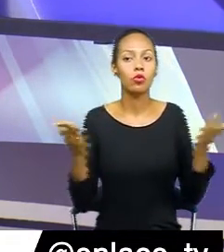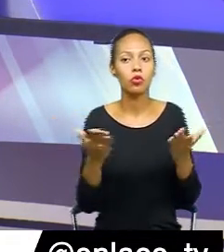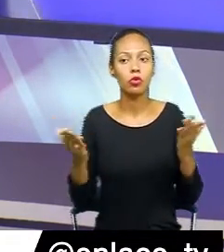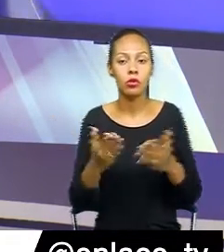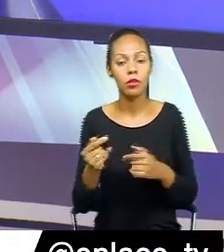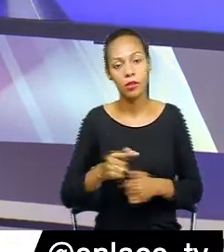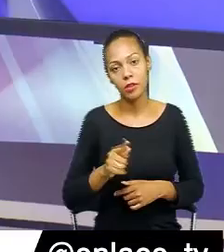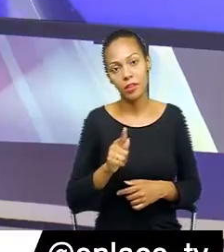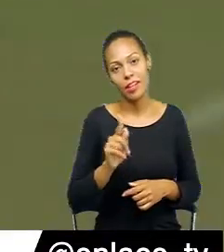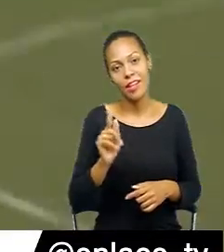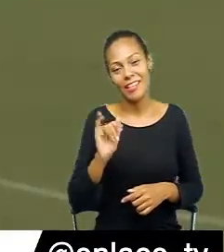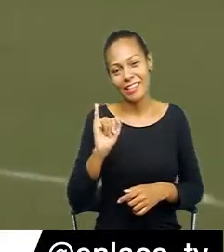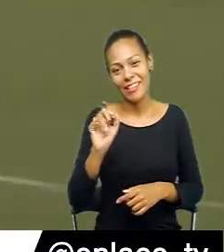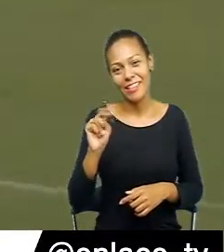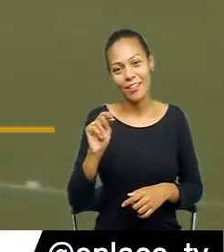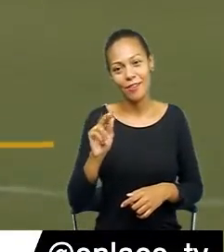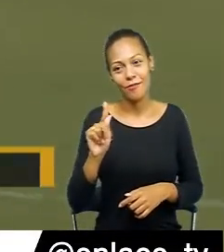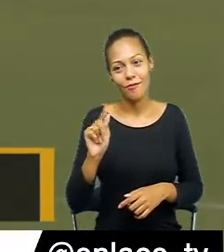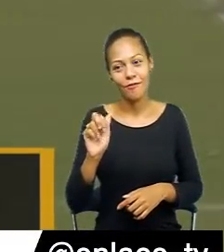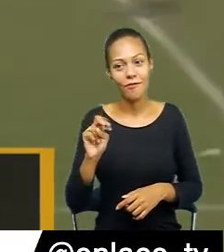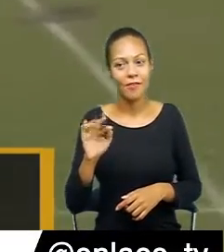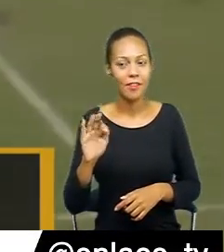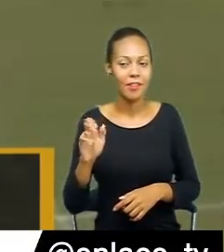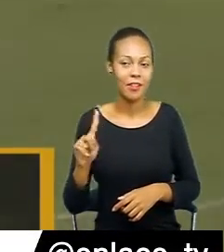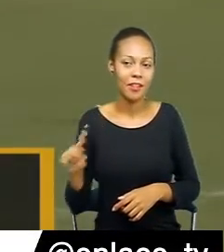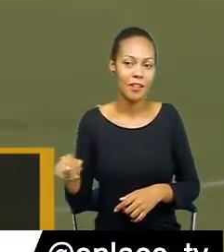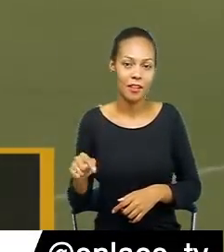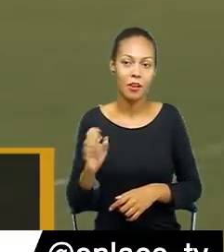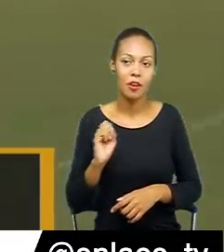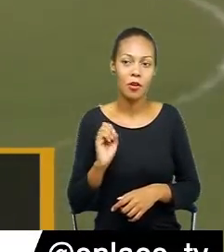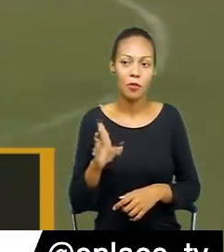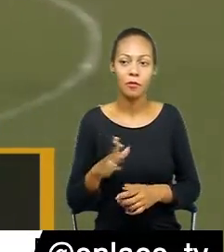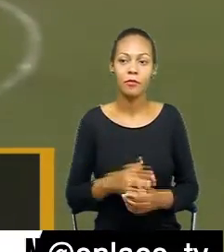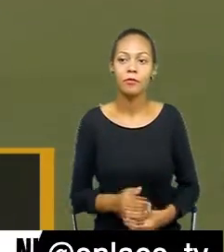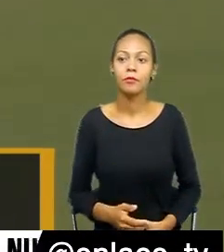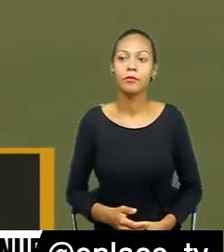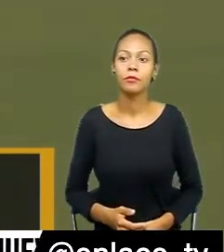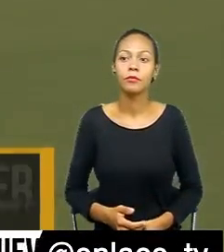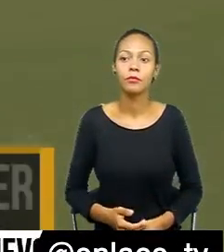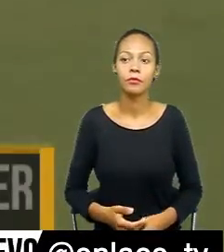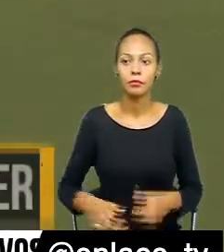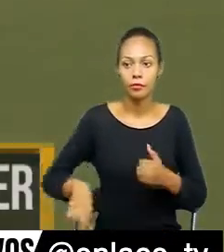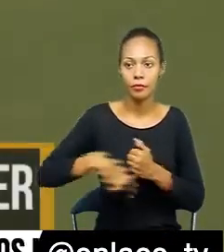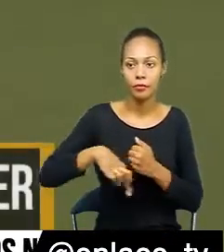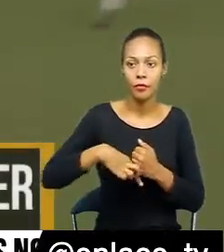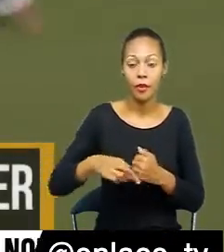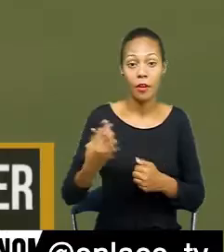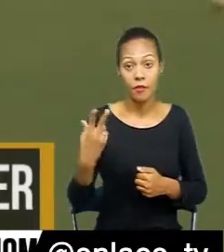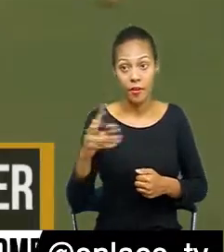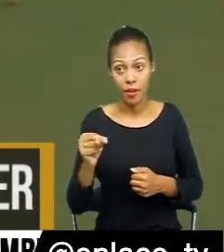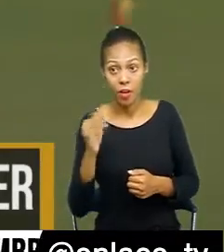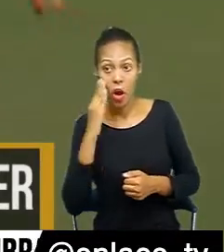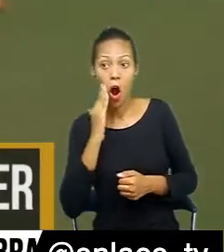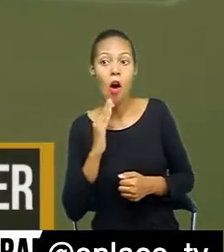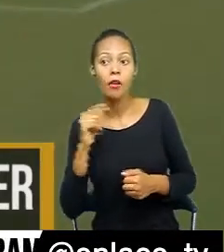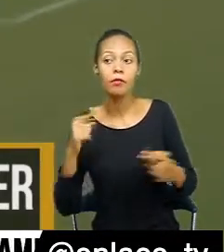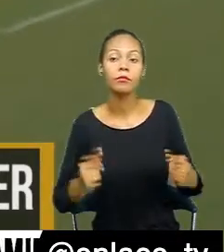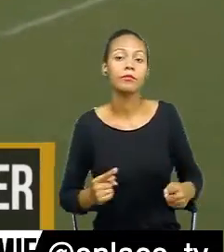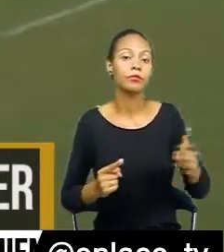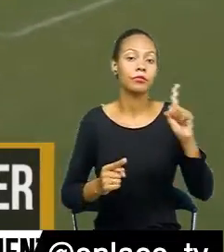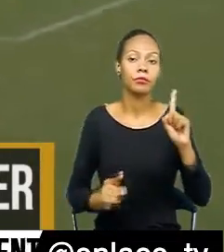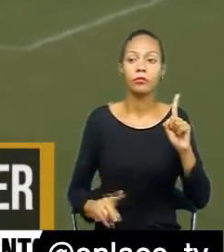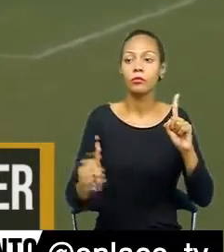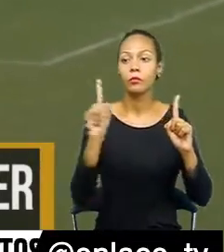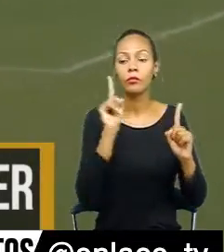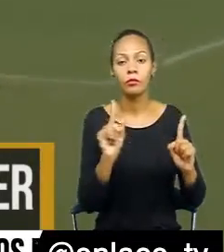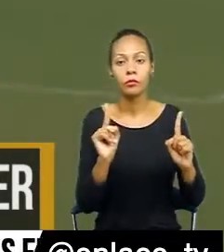Infantas. Alianza Petrolera Sub-20 empató 1-1 frente a Real Santander en el Campeonato Nacional. El